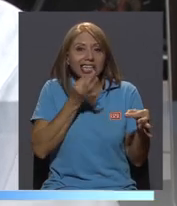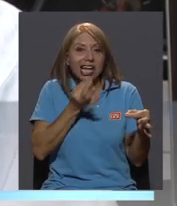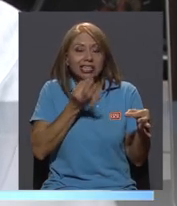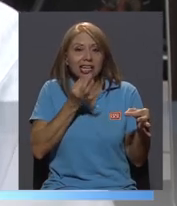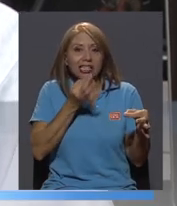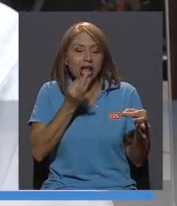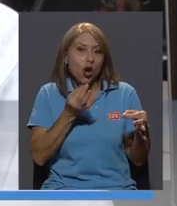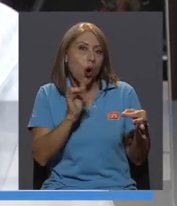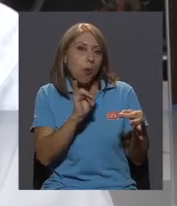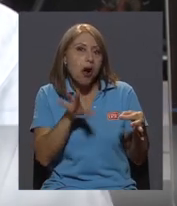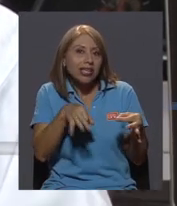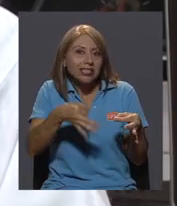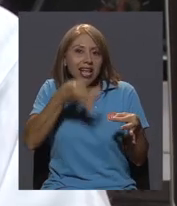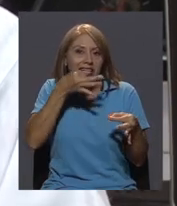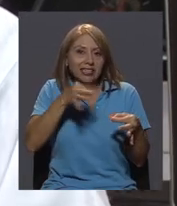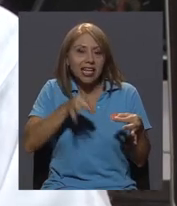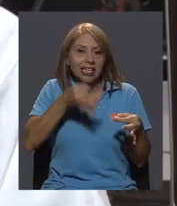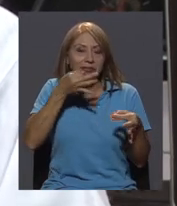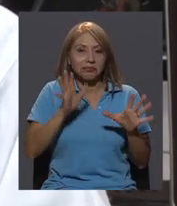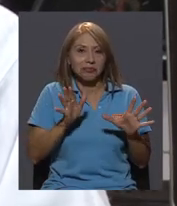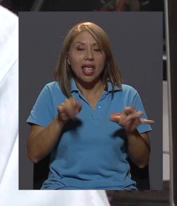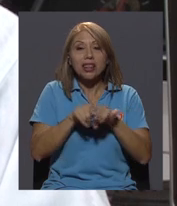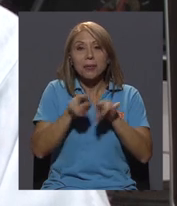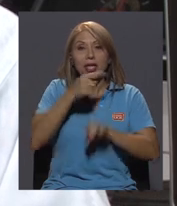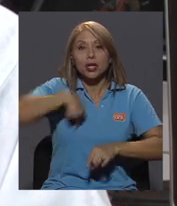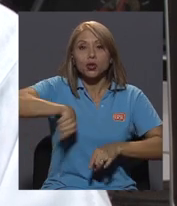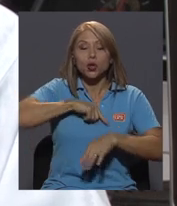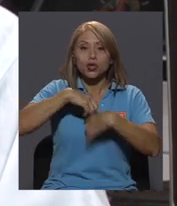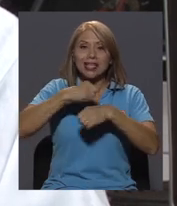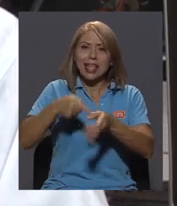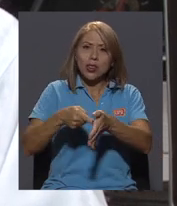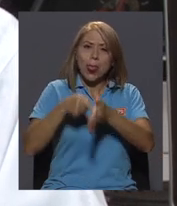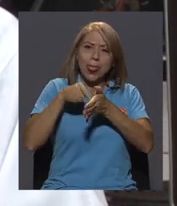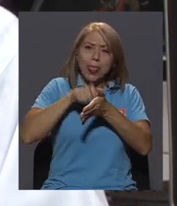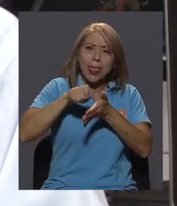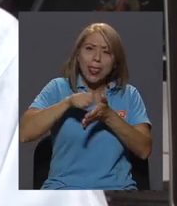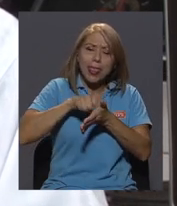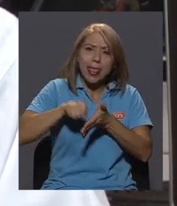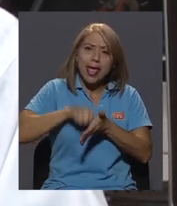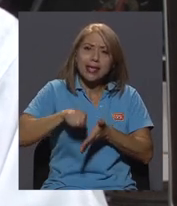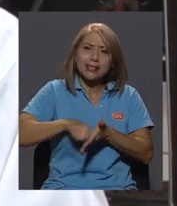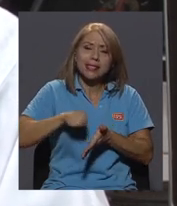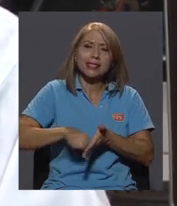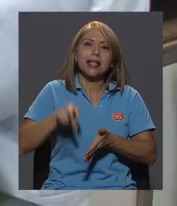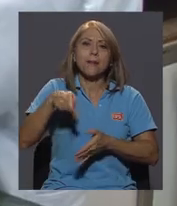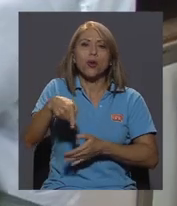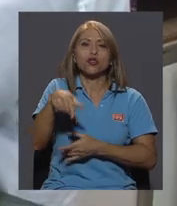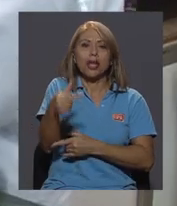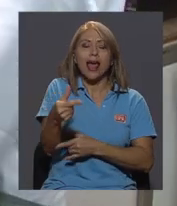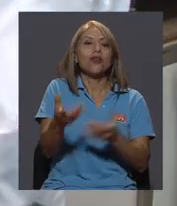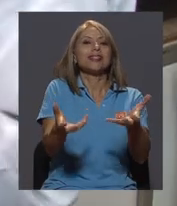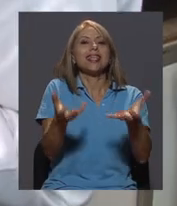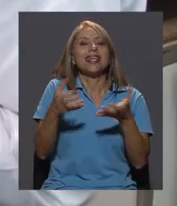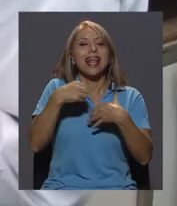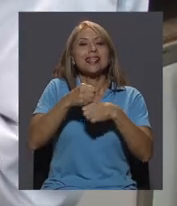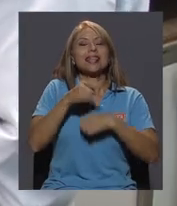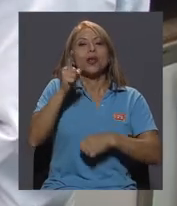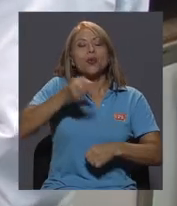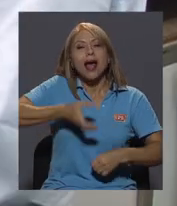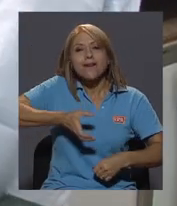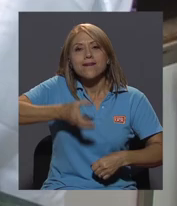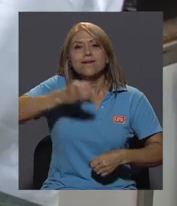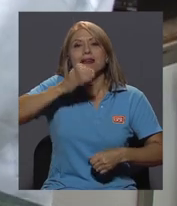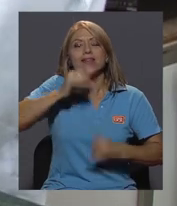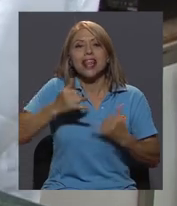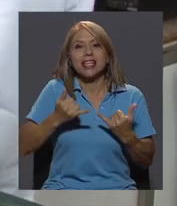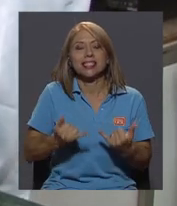Y estamos desarrollando una tesis de posgrado en la cual se pretende elaborar una bebida instantánea.